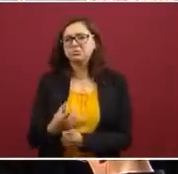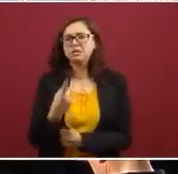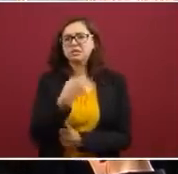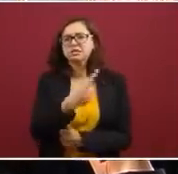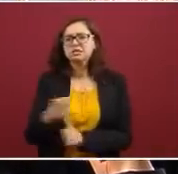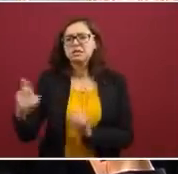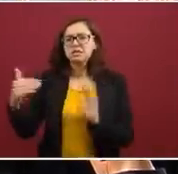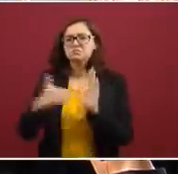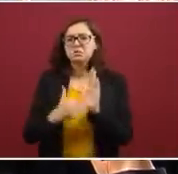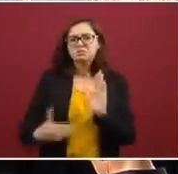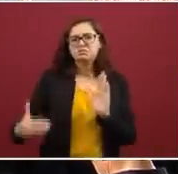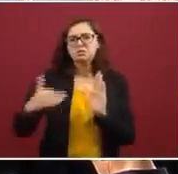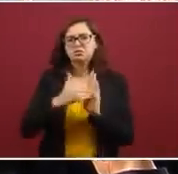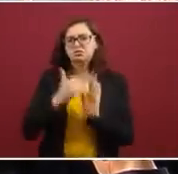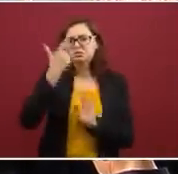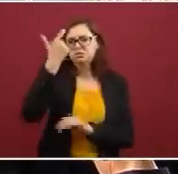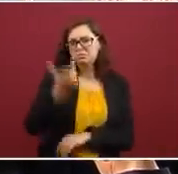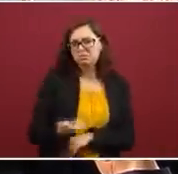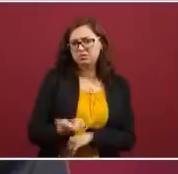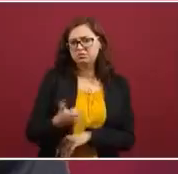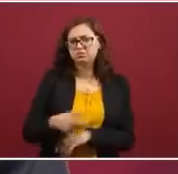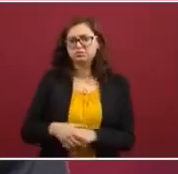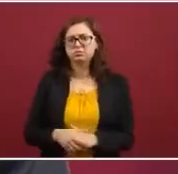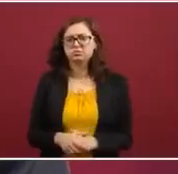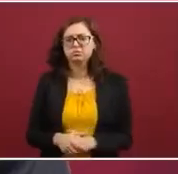mil millones de pesos.